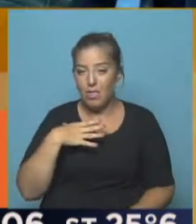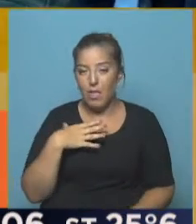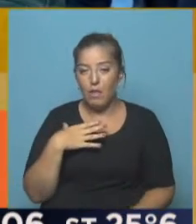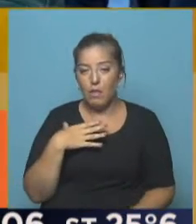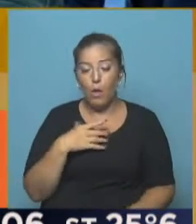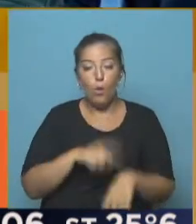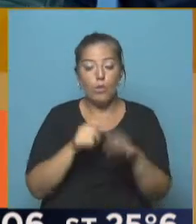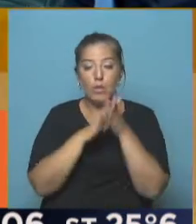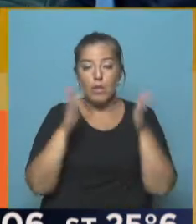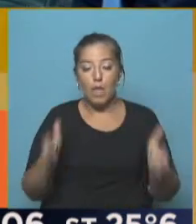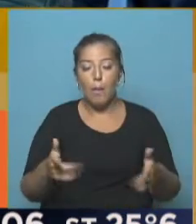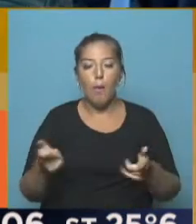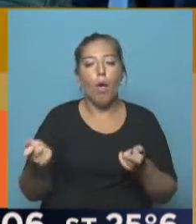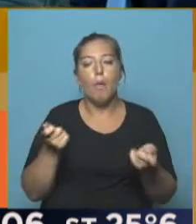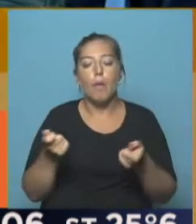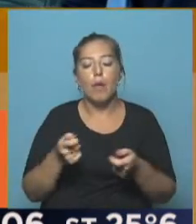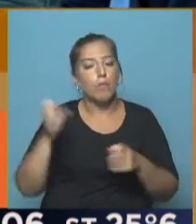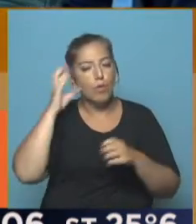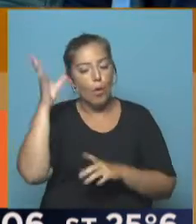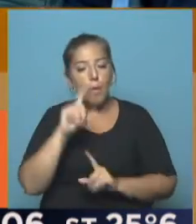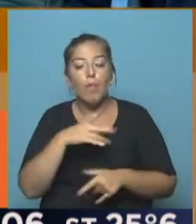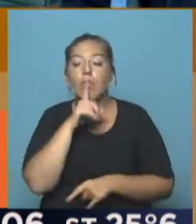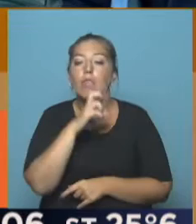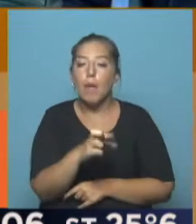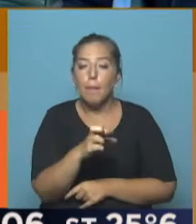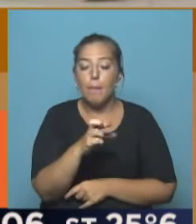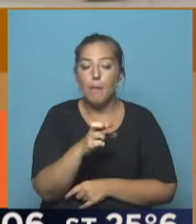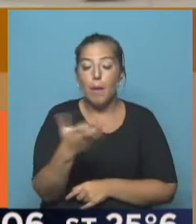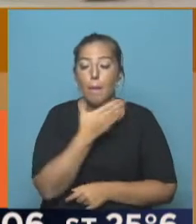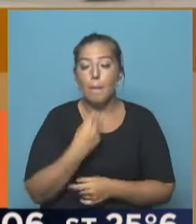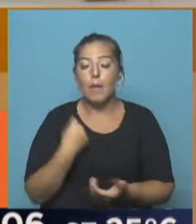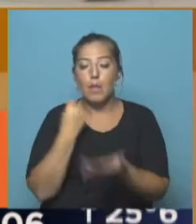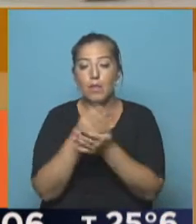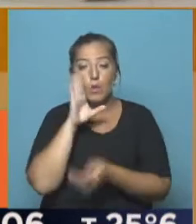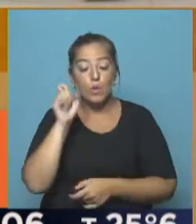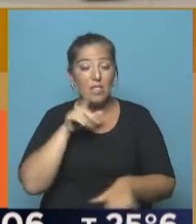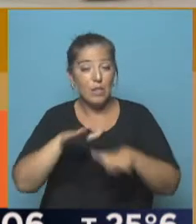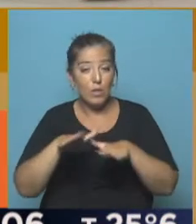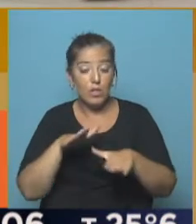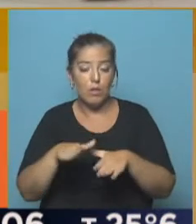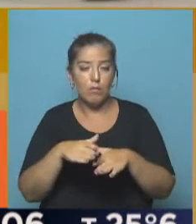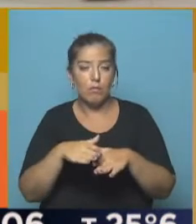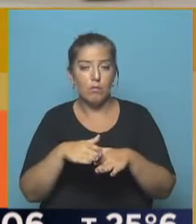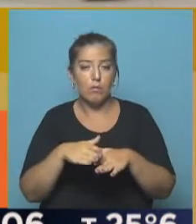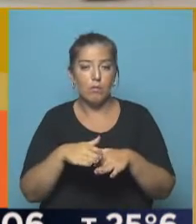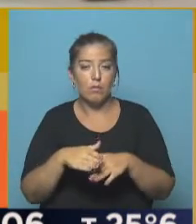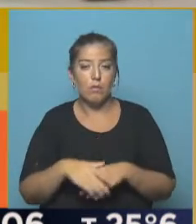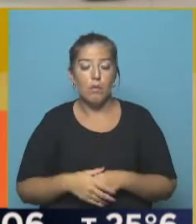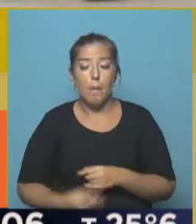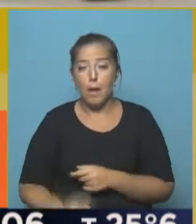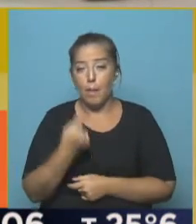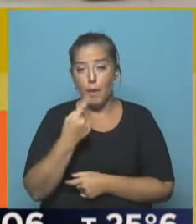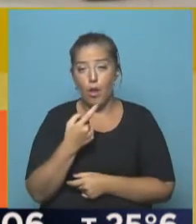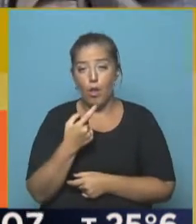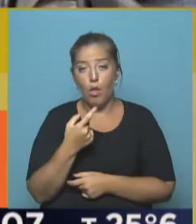periodo de acomodamiento. No nos olvidemos que Trump ha llegado a la presidencia de los Estados Unidos con una situación extraordinaria. En primer lugar, no le debe